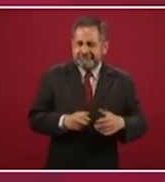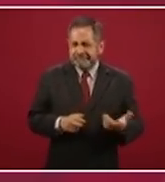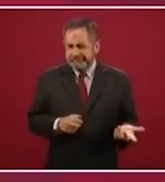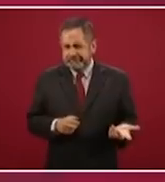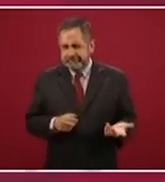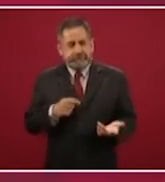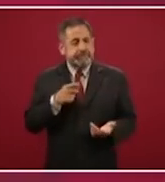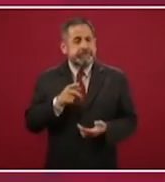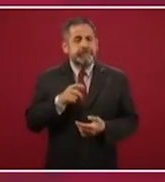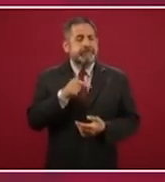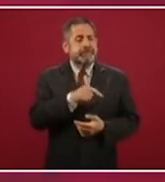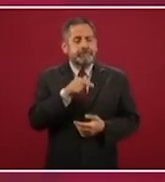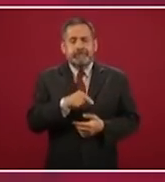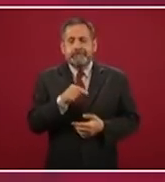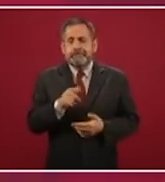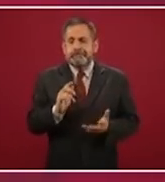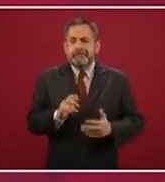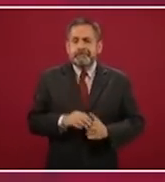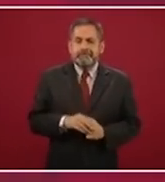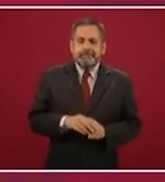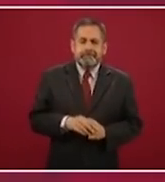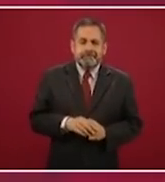y que iban a ser